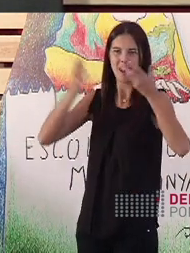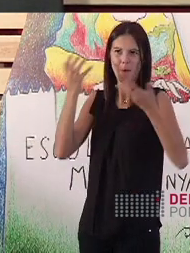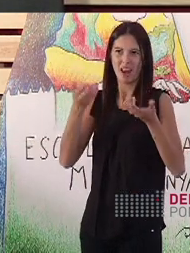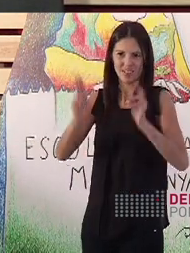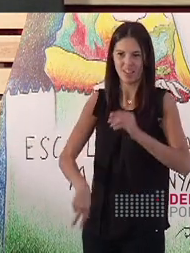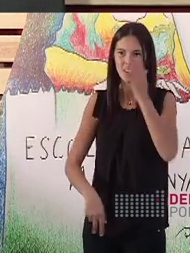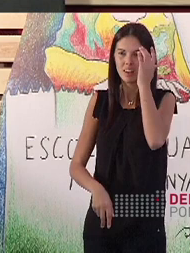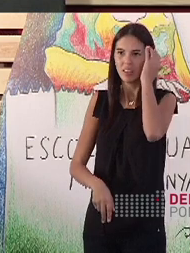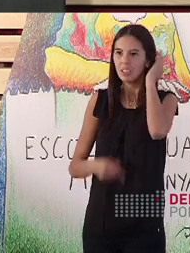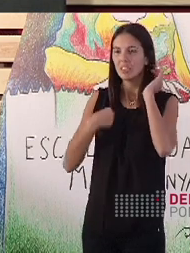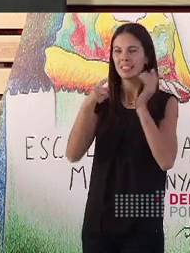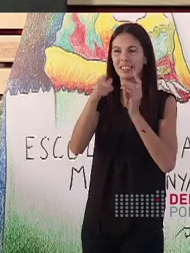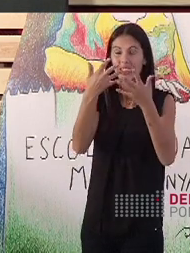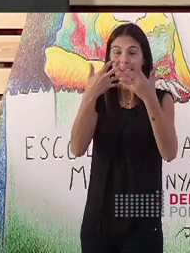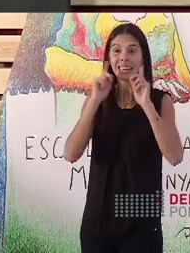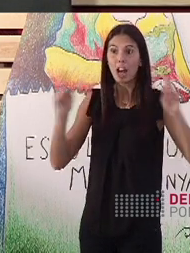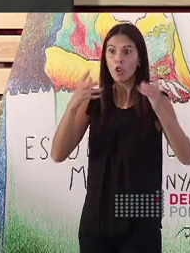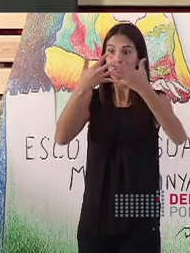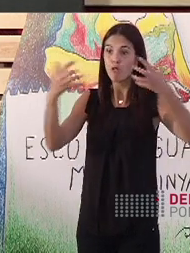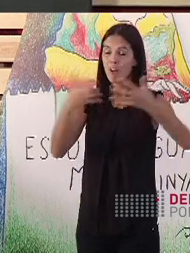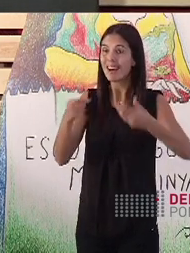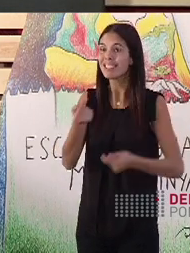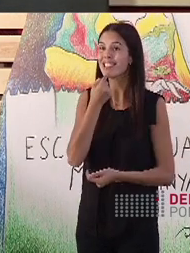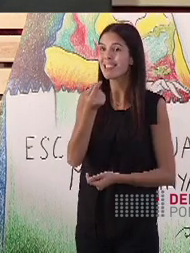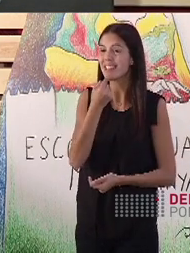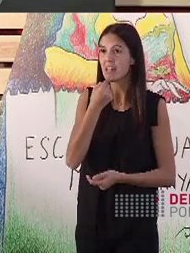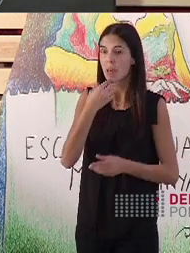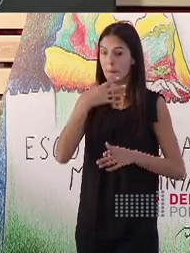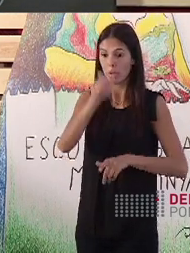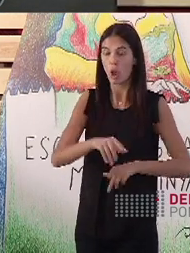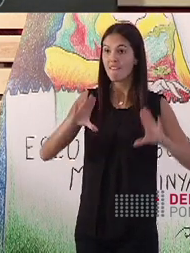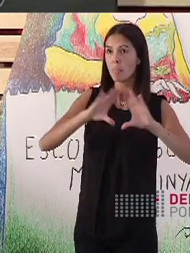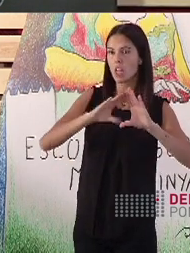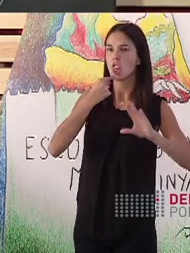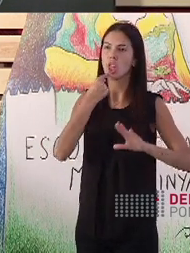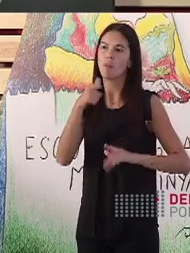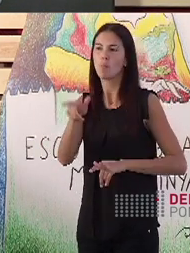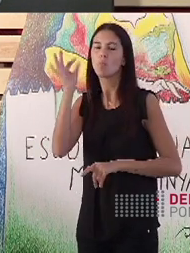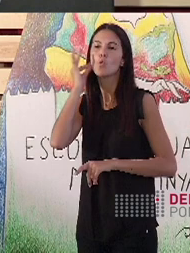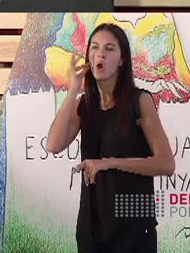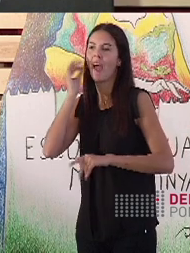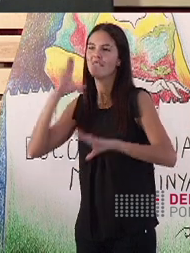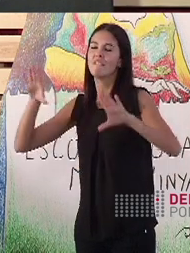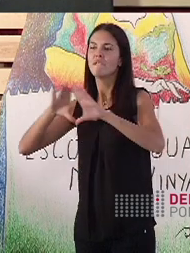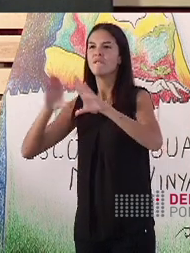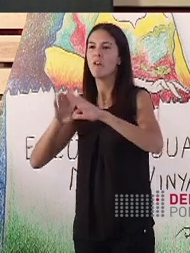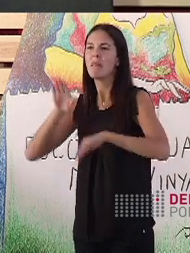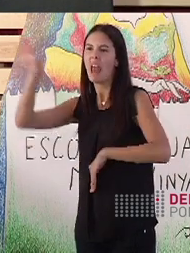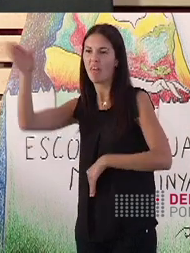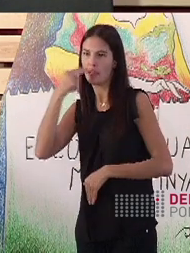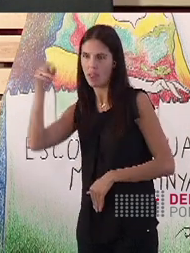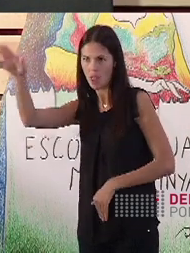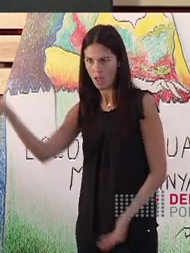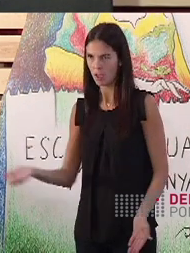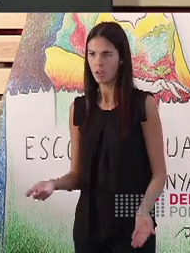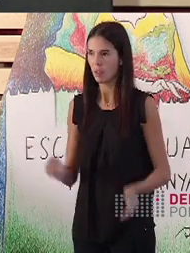realmente, si la dijera una feminista, sería tachada de feminazi. O sea, si dijera, es que los hombres son así y son animales, ¿no? Que es lo que está diciendo. Bueno, ni